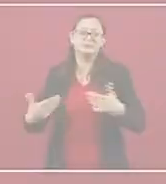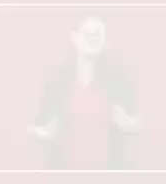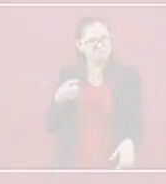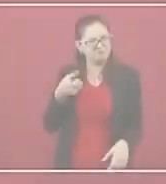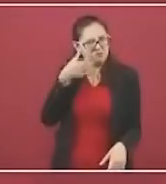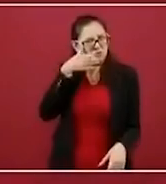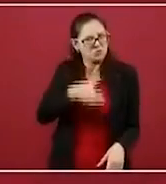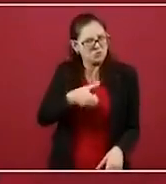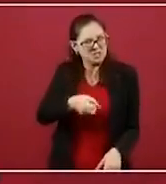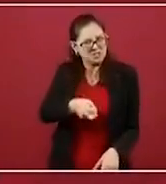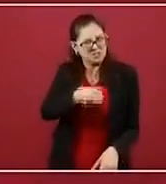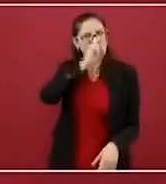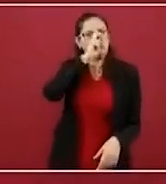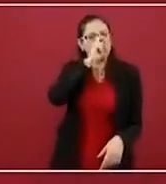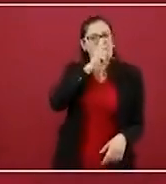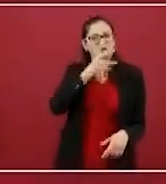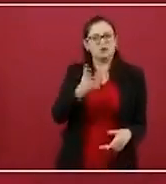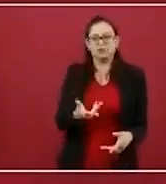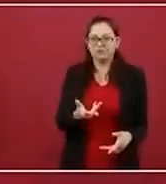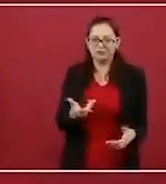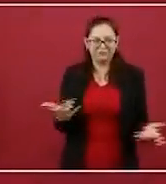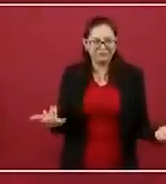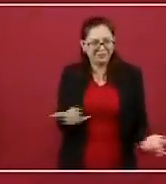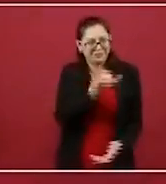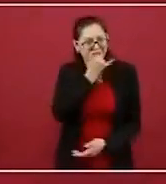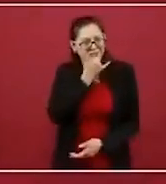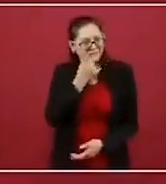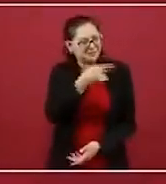mismo. Desde luego que hubo corrupción, lo